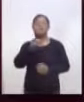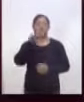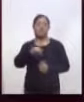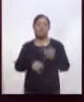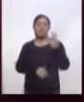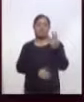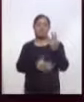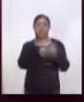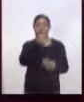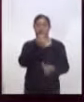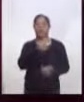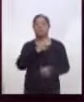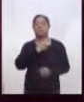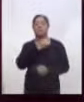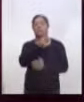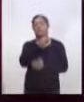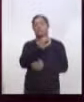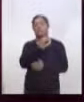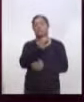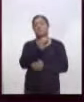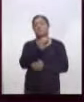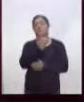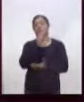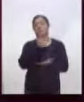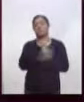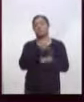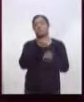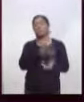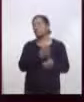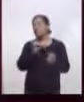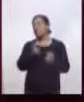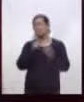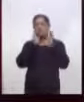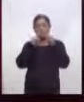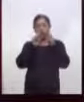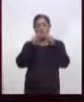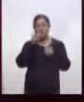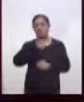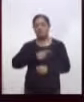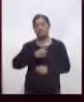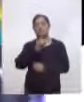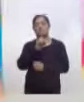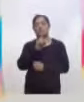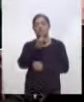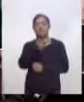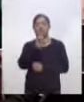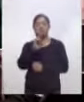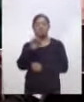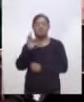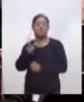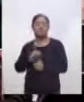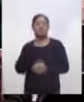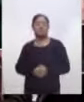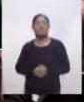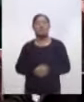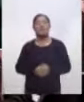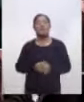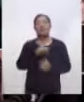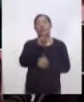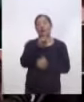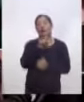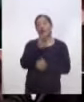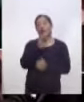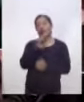de combustible es de 0 pesos, precisó Hacienda este viernes en el Diario Oficial de la Federación. Alfonso Durazo,